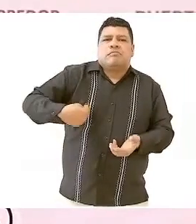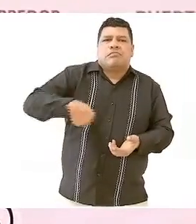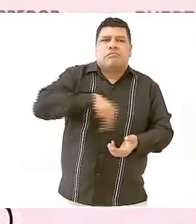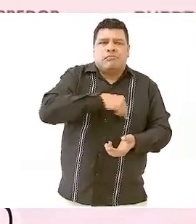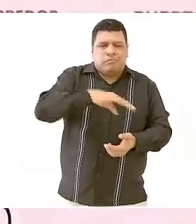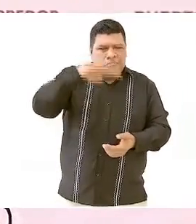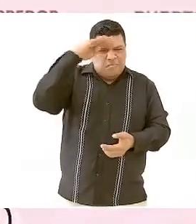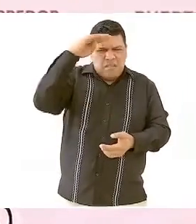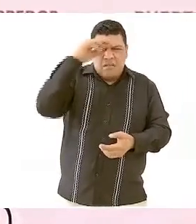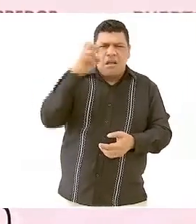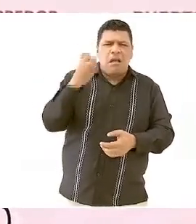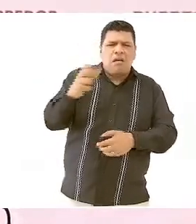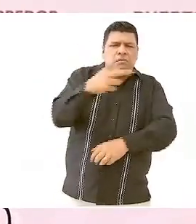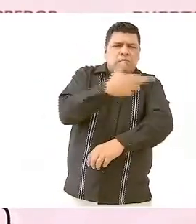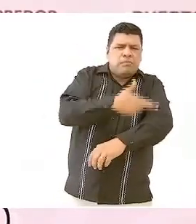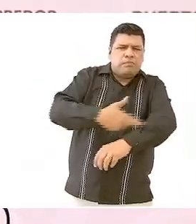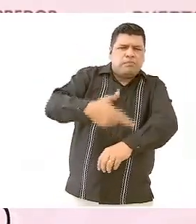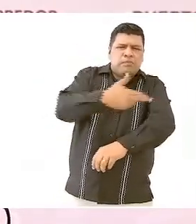a operar